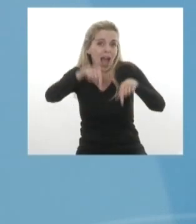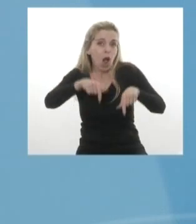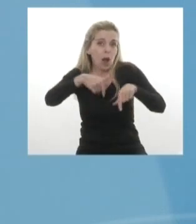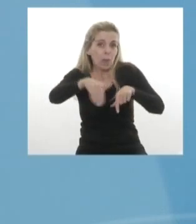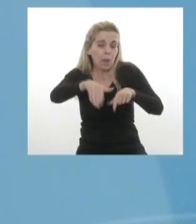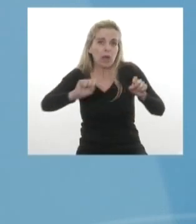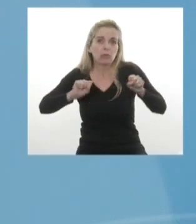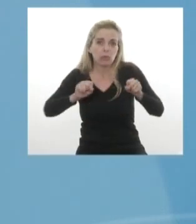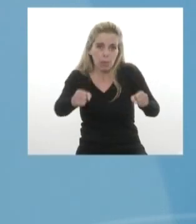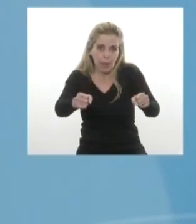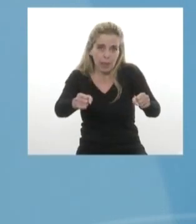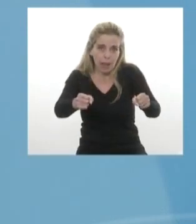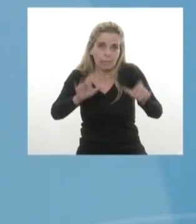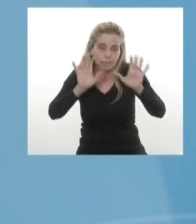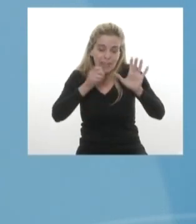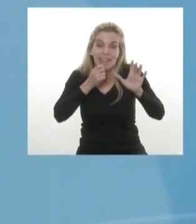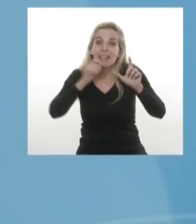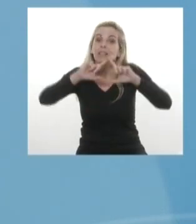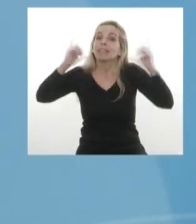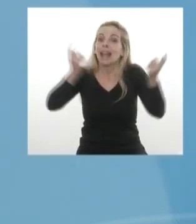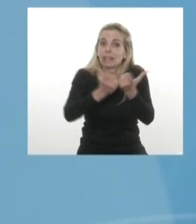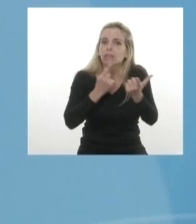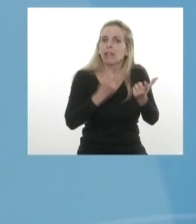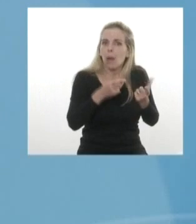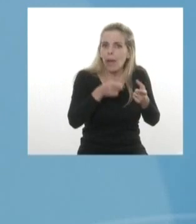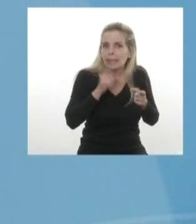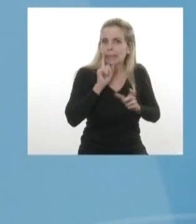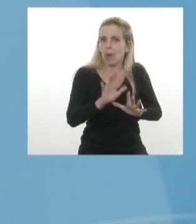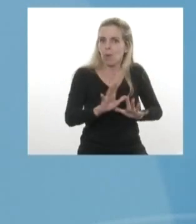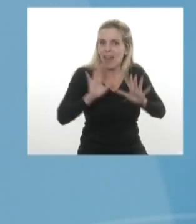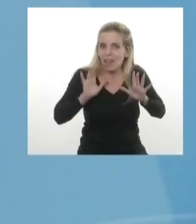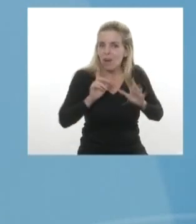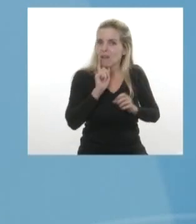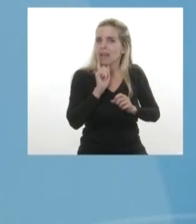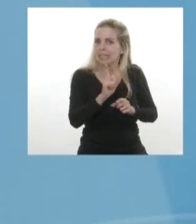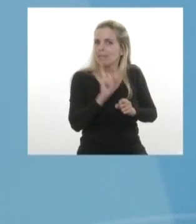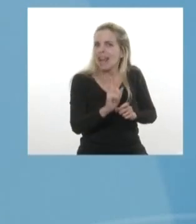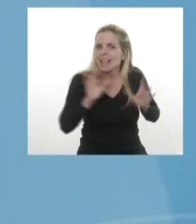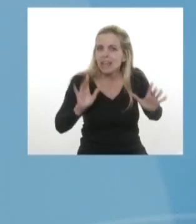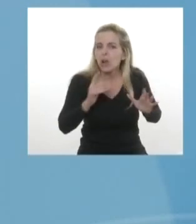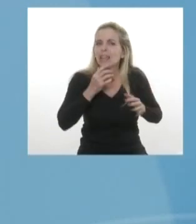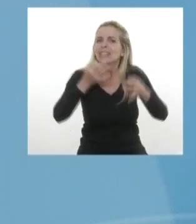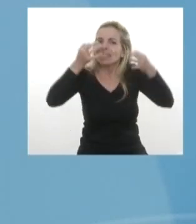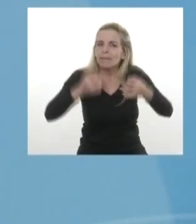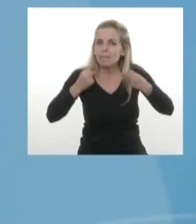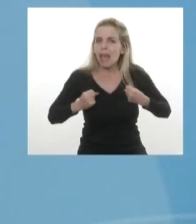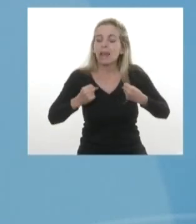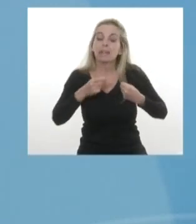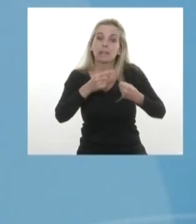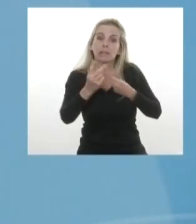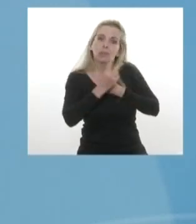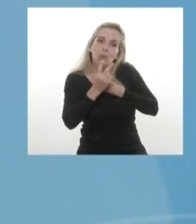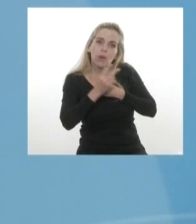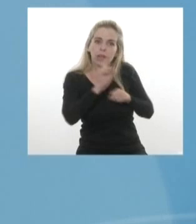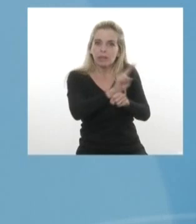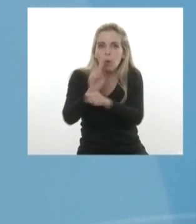suspendemos. Si la sociedad percibe este riesgo y se empodera y se cuida,